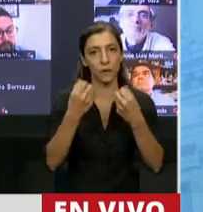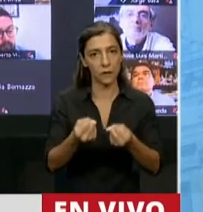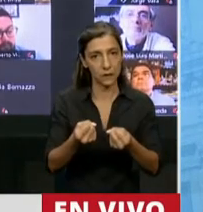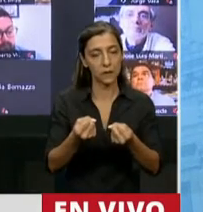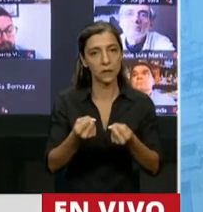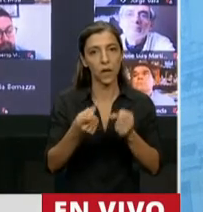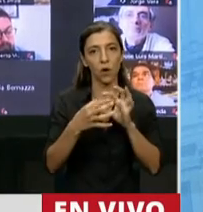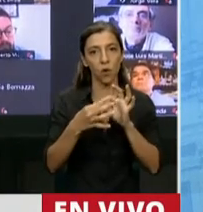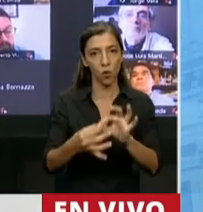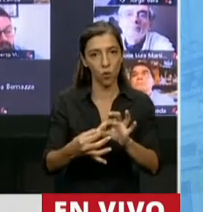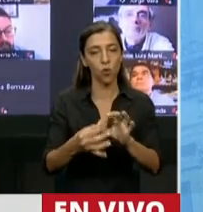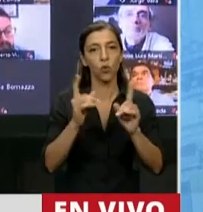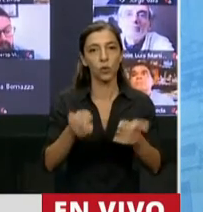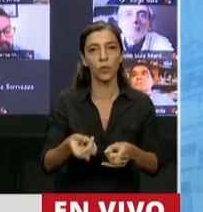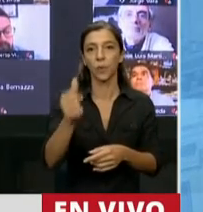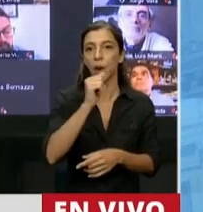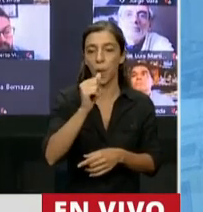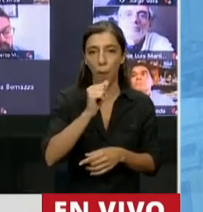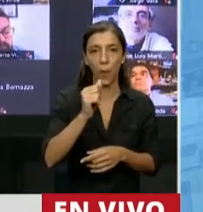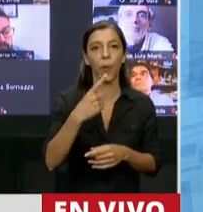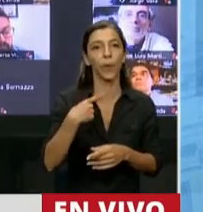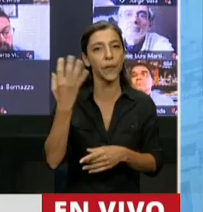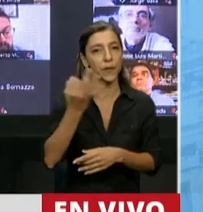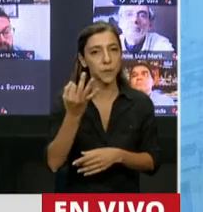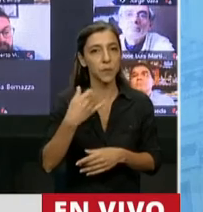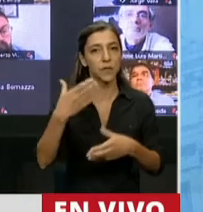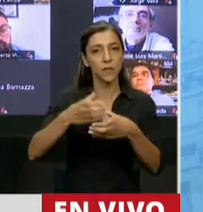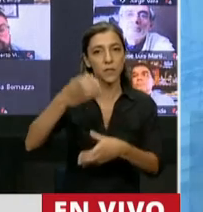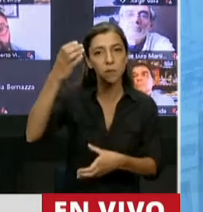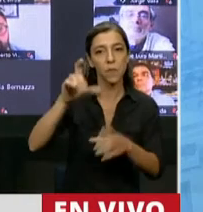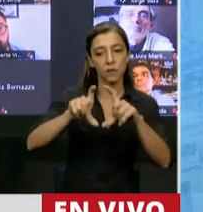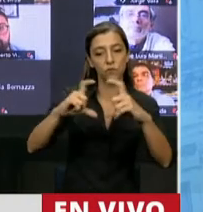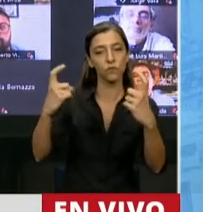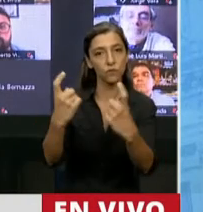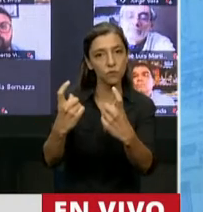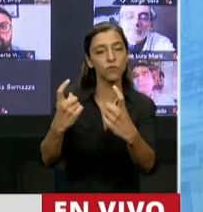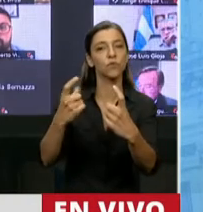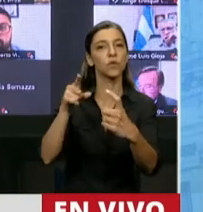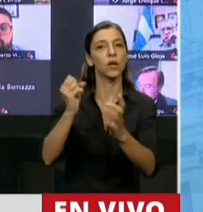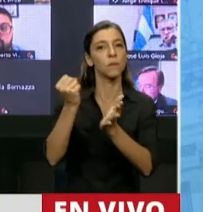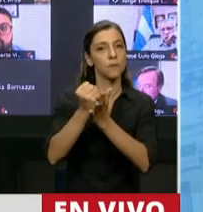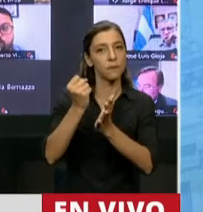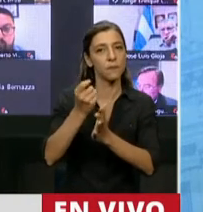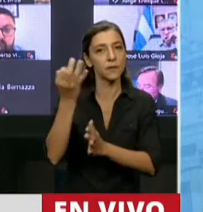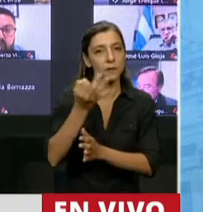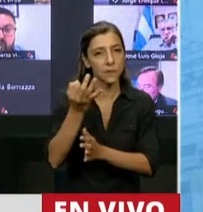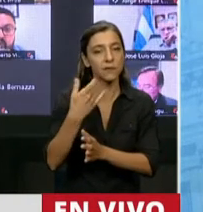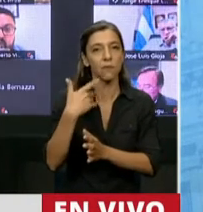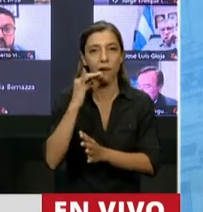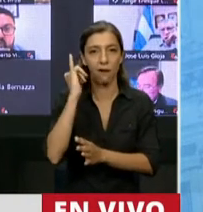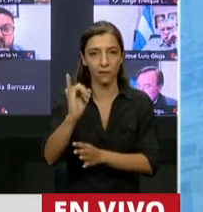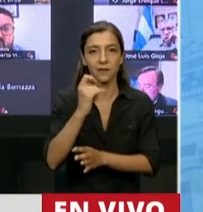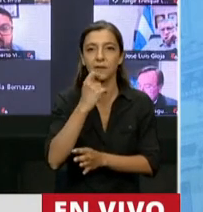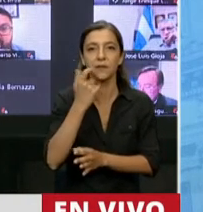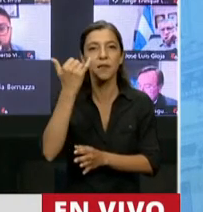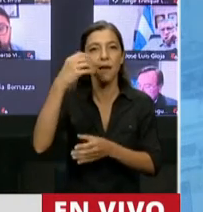prohibición de publicidad de bebidas analcohólicas envasadas que contengan sellos de advertencia, que viene, como ustedes saben, con media sanción